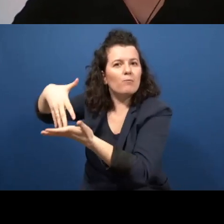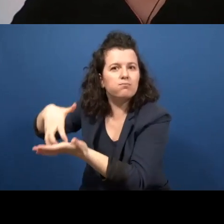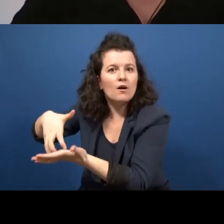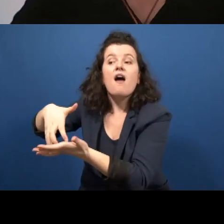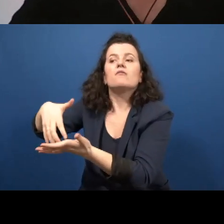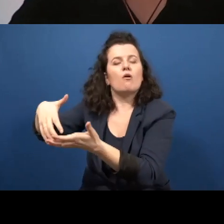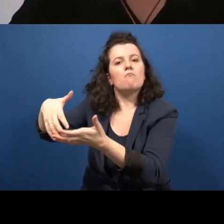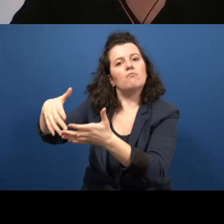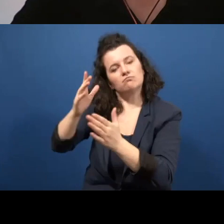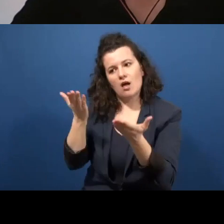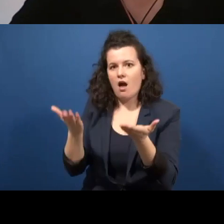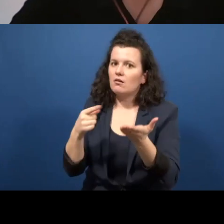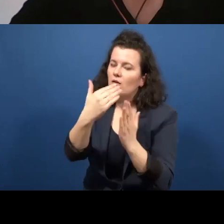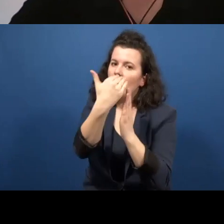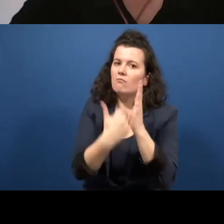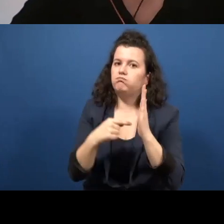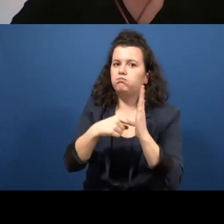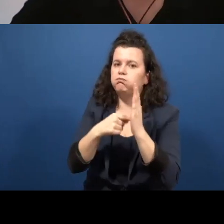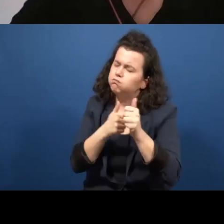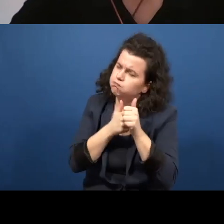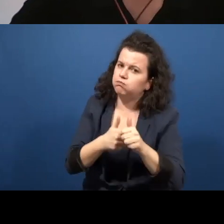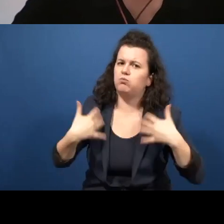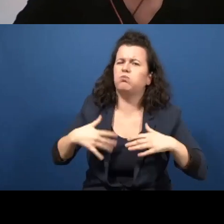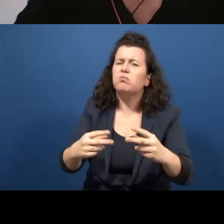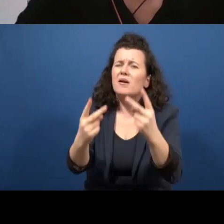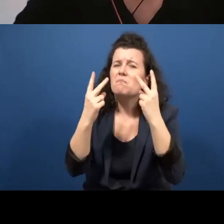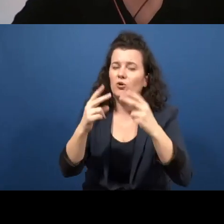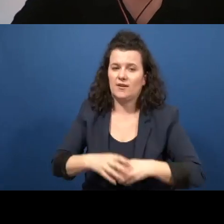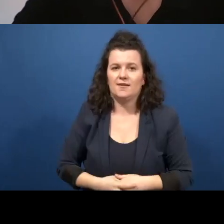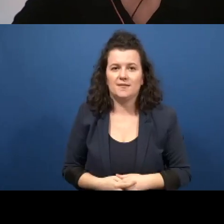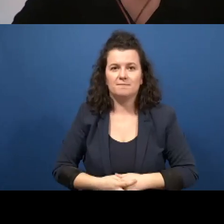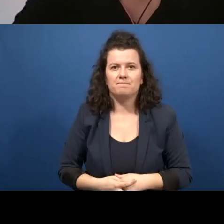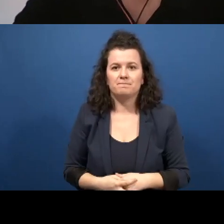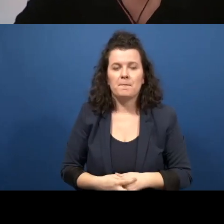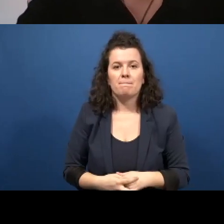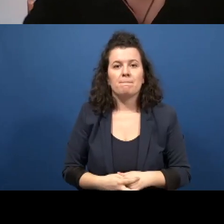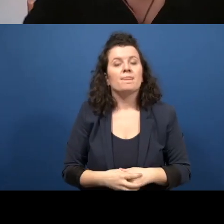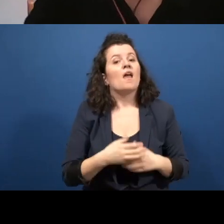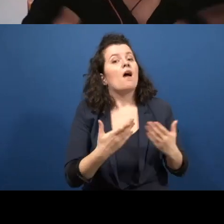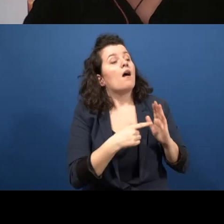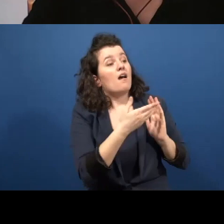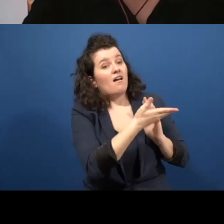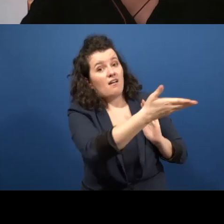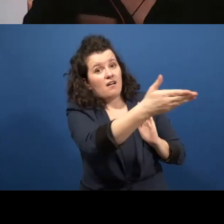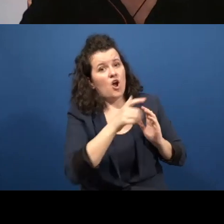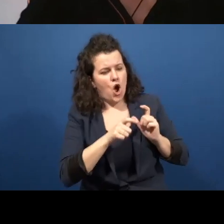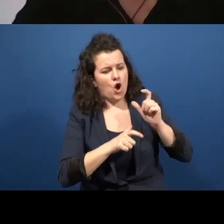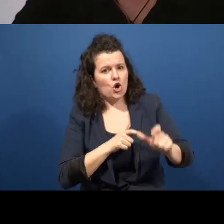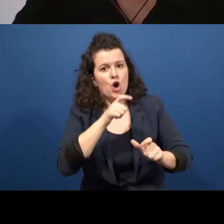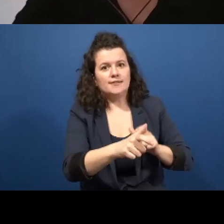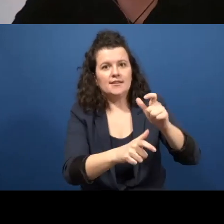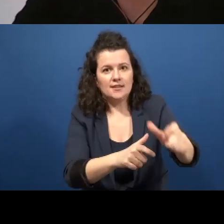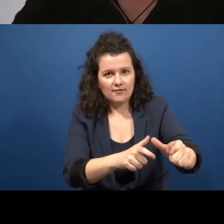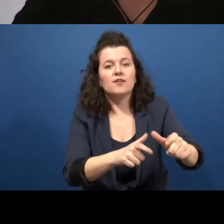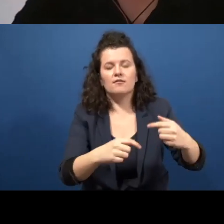se trata con temas en donde hay un gran nivel de vulnerabilidad. Es importante también que se